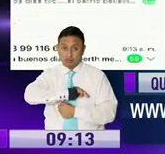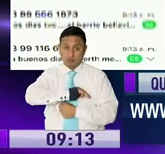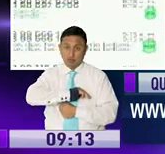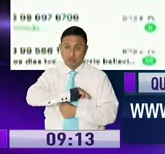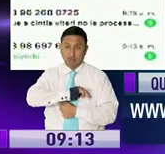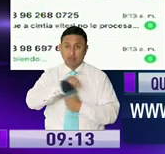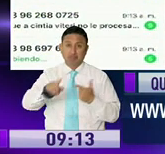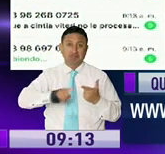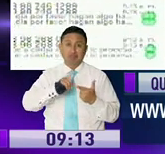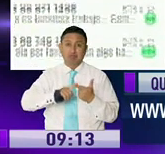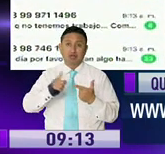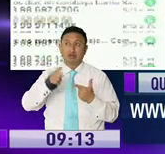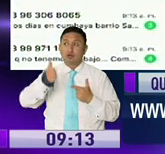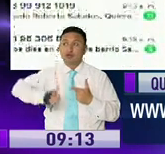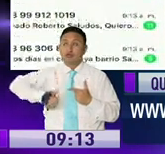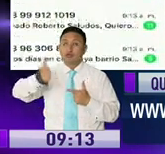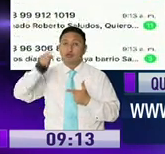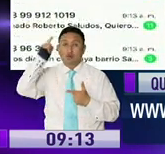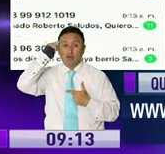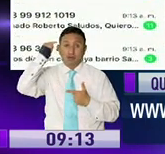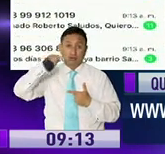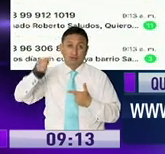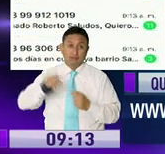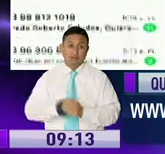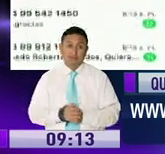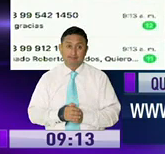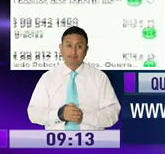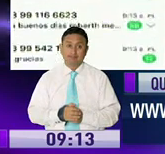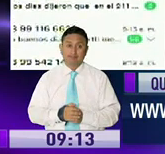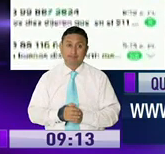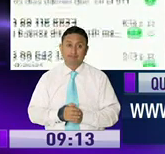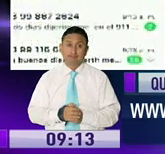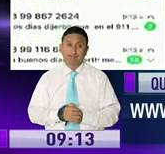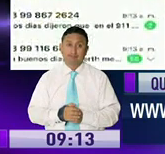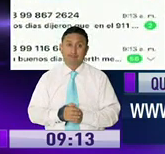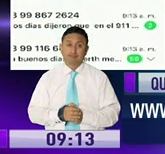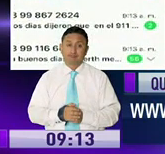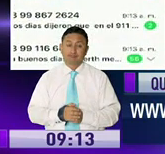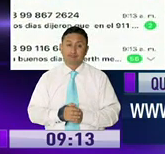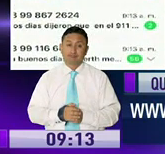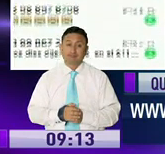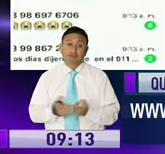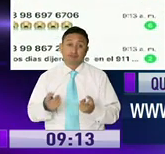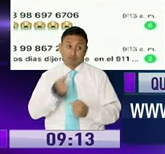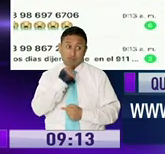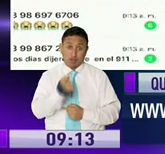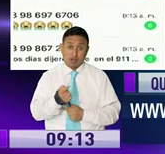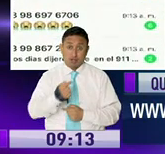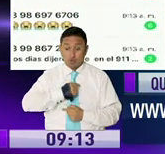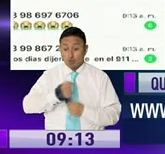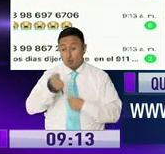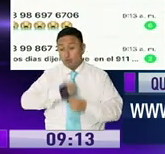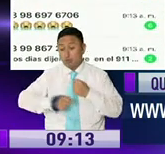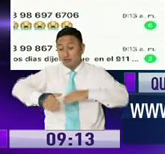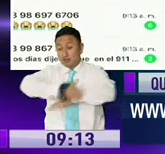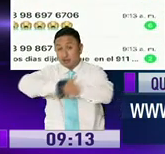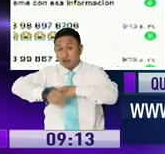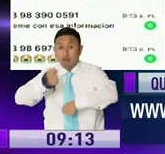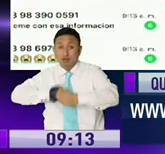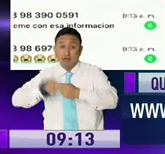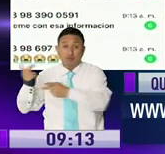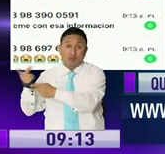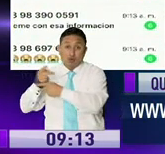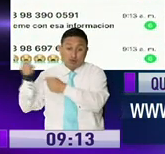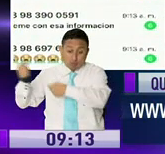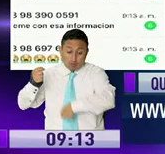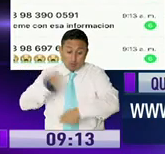vayan a un municipio, a una entidad gubernamental. Pero ellos dicen que son también viven de la informalidad. Pero digan eso, ¿no? Claro, o sea, son vendedores que van, traen producto. Viven